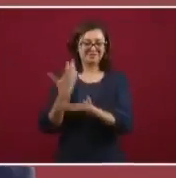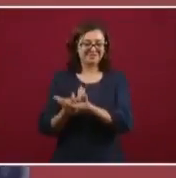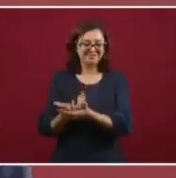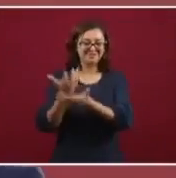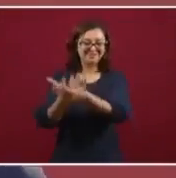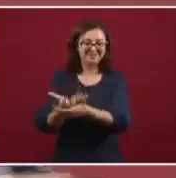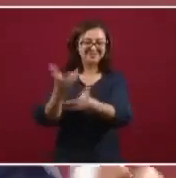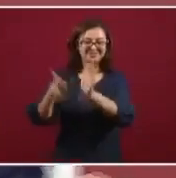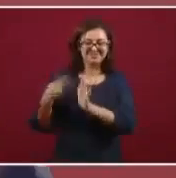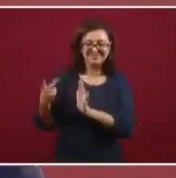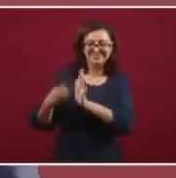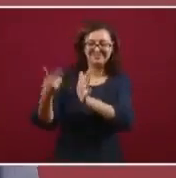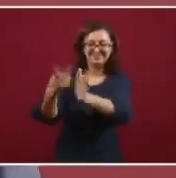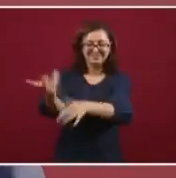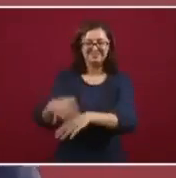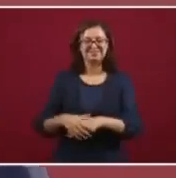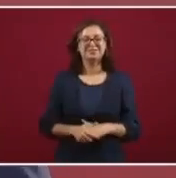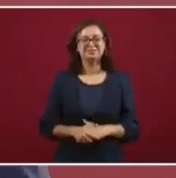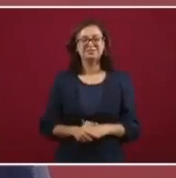Ya